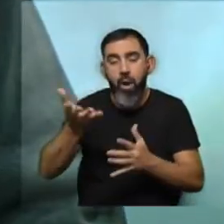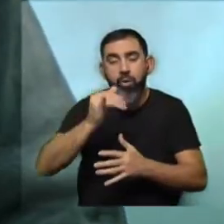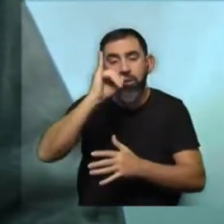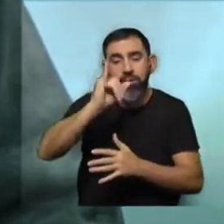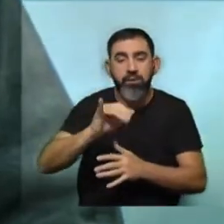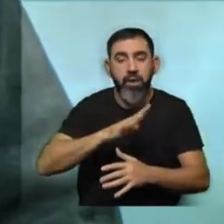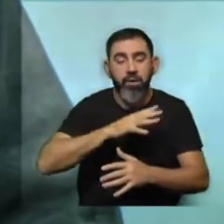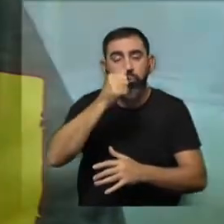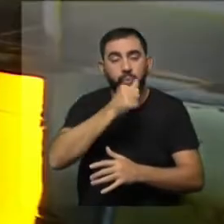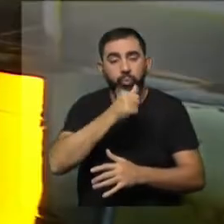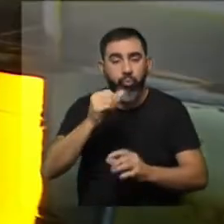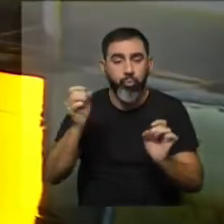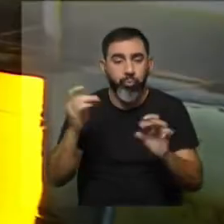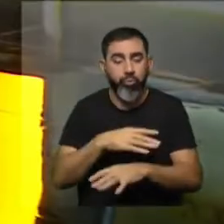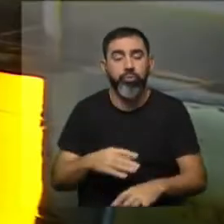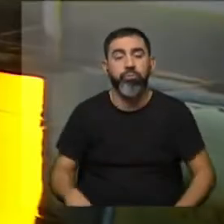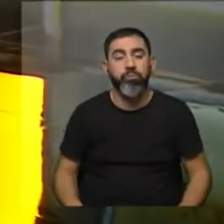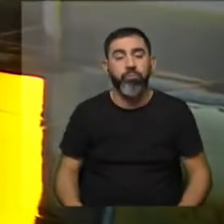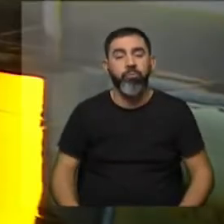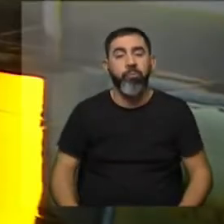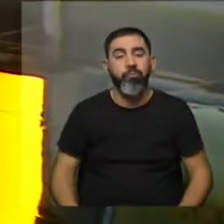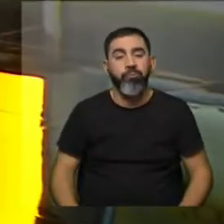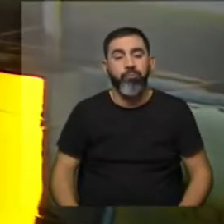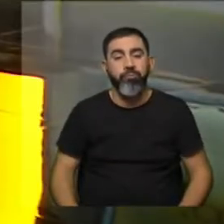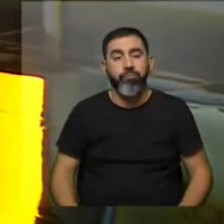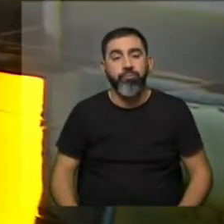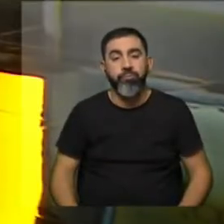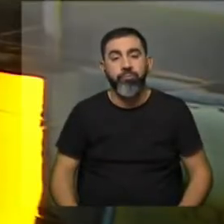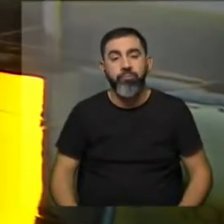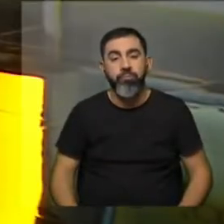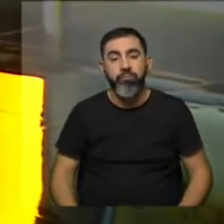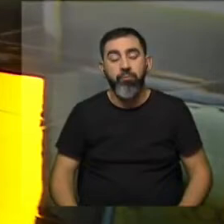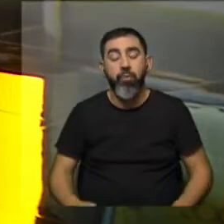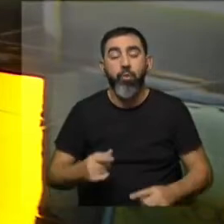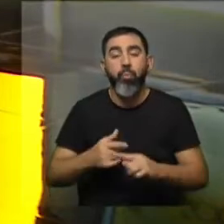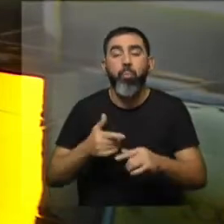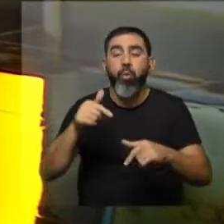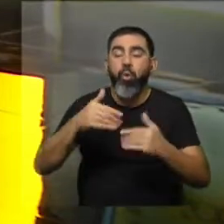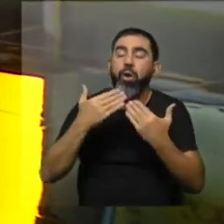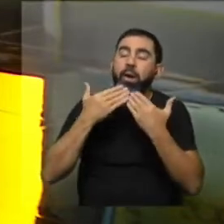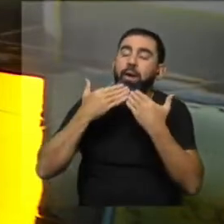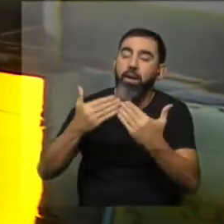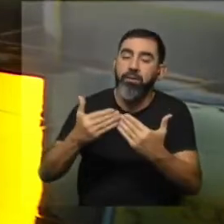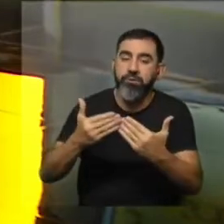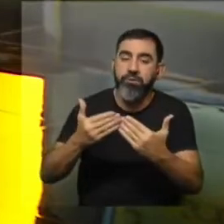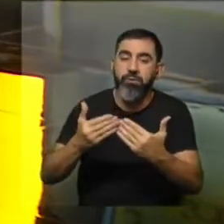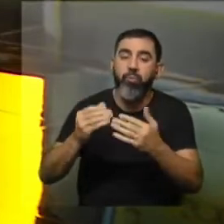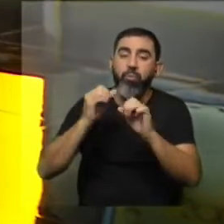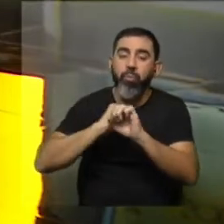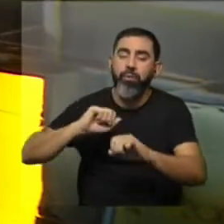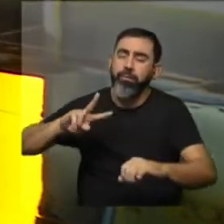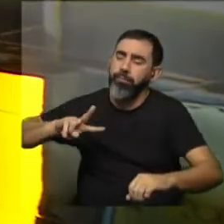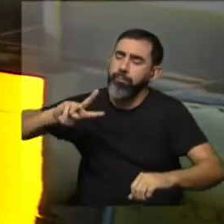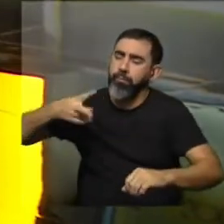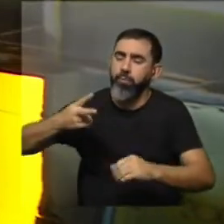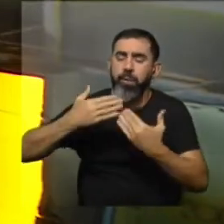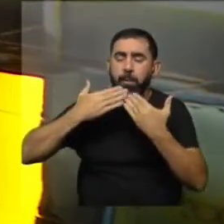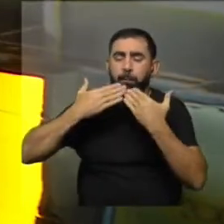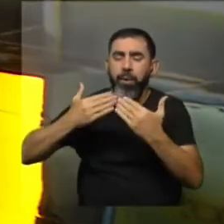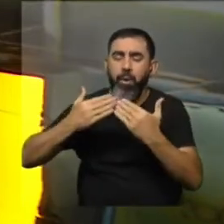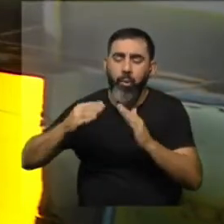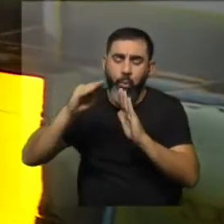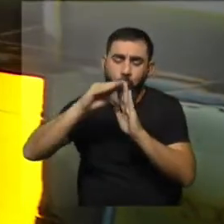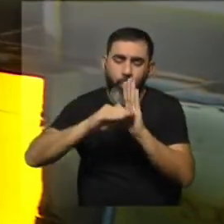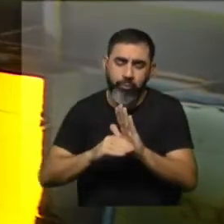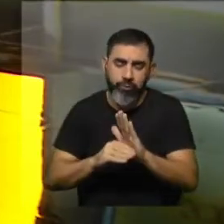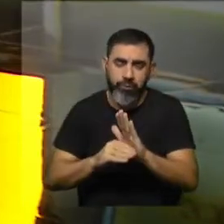eso resuelto, por suerte. Bien. Danilo Ríos, por hoy muchas gracias. Podría duplicar la cantidad de preguntas que te he